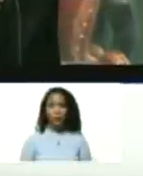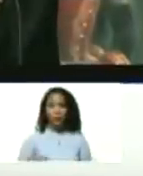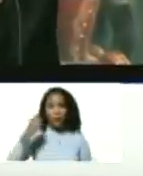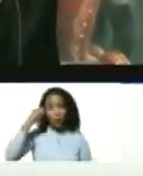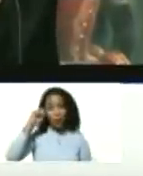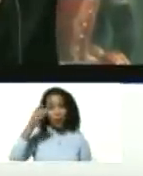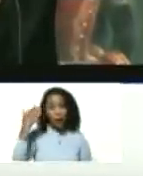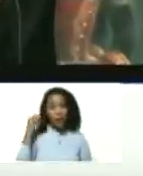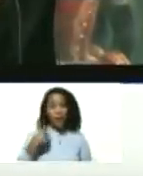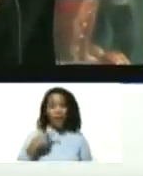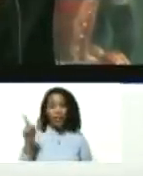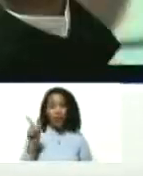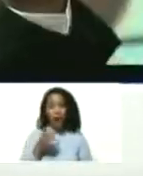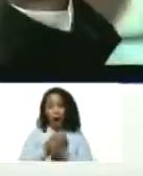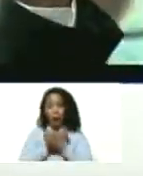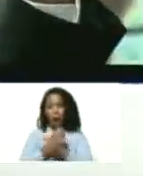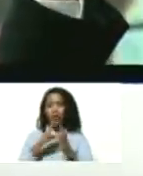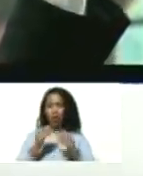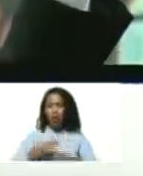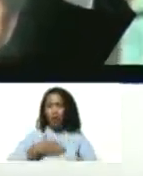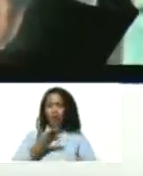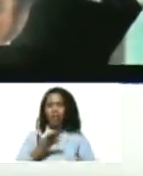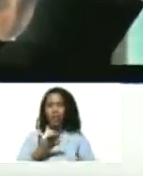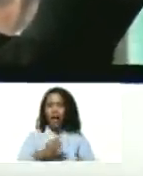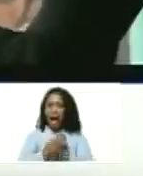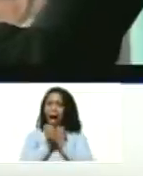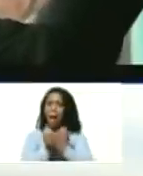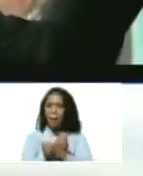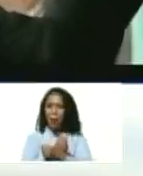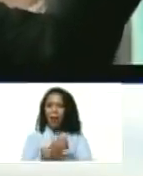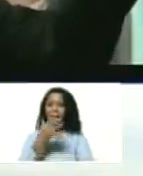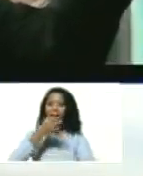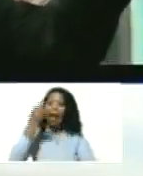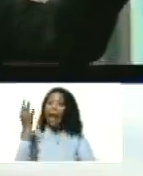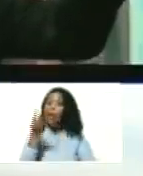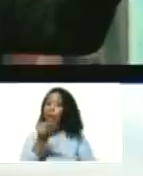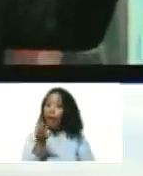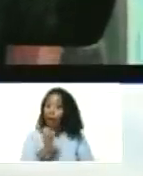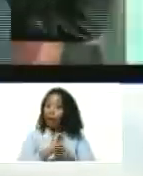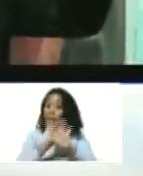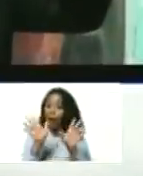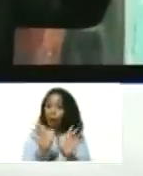con amor todo se puede con amor y con la verdad